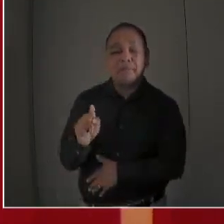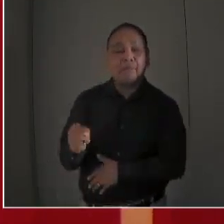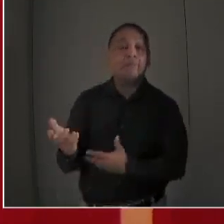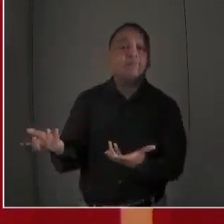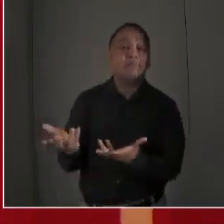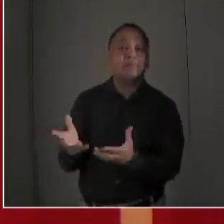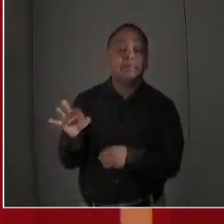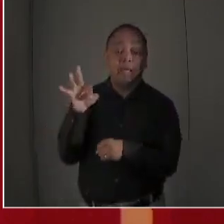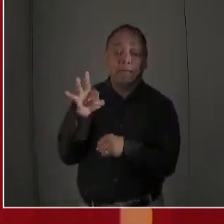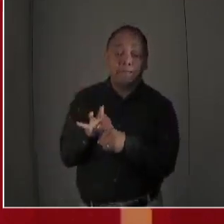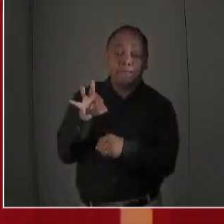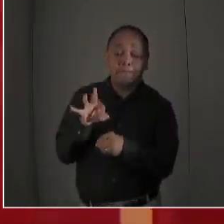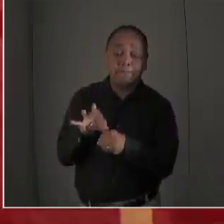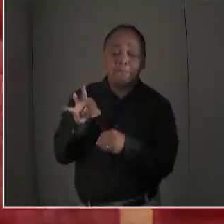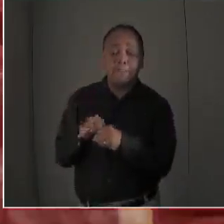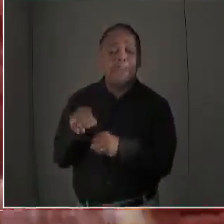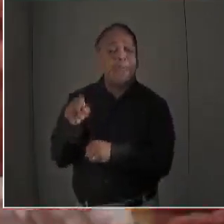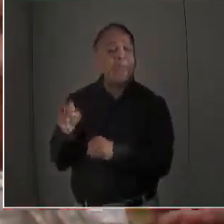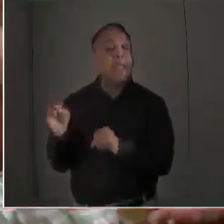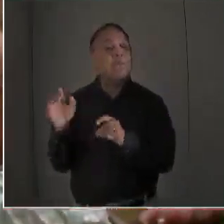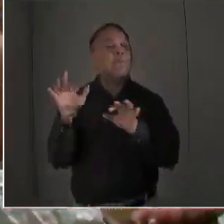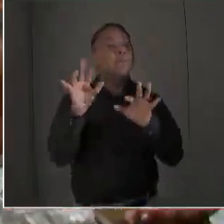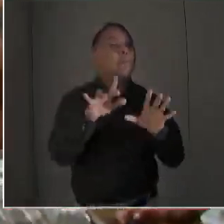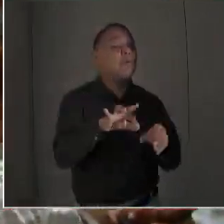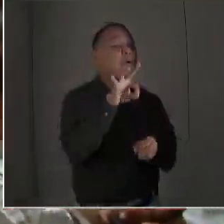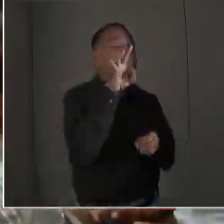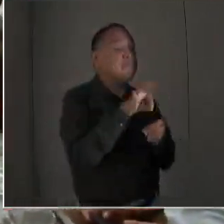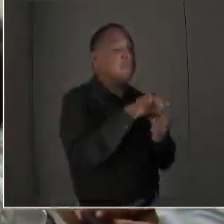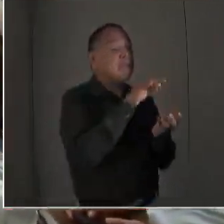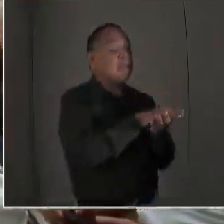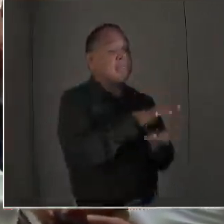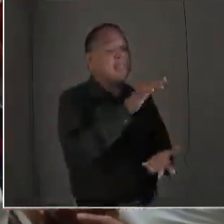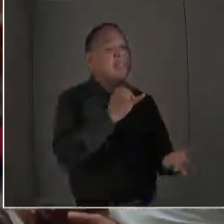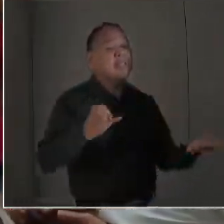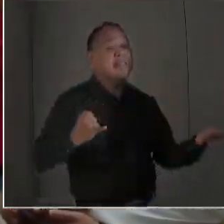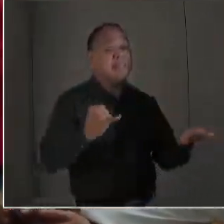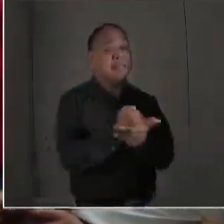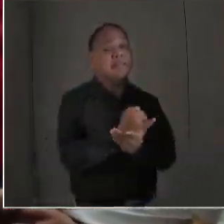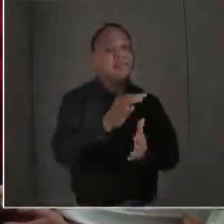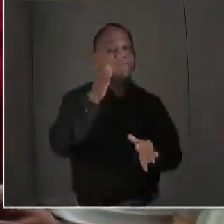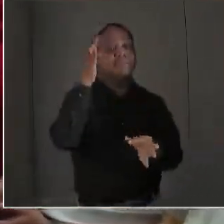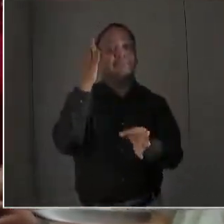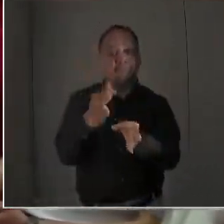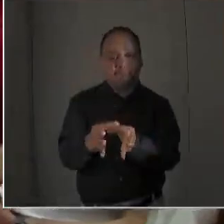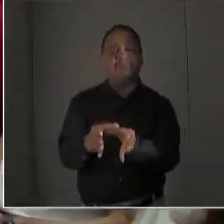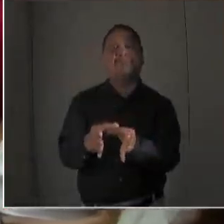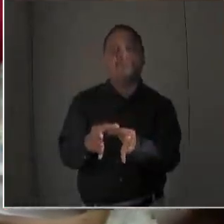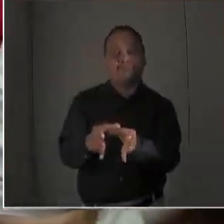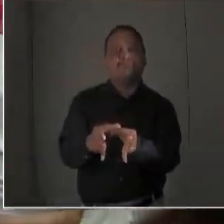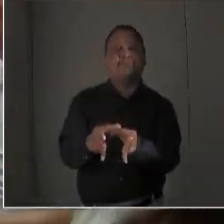urnas, respaldó esa propuesta que hoy se está llevando a cabo.